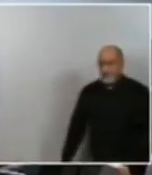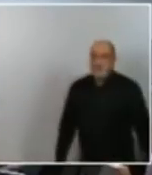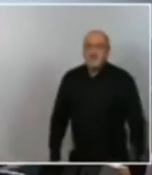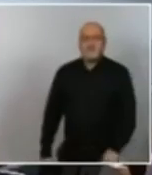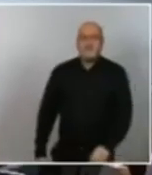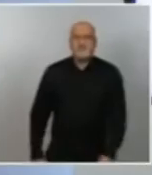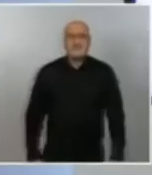Gracias.